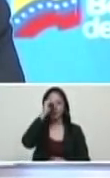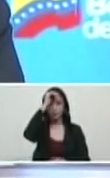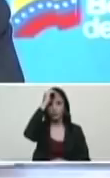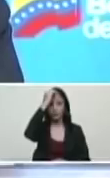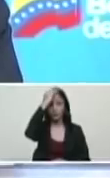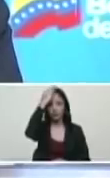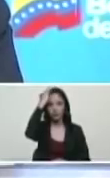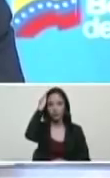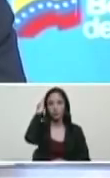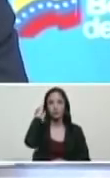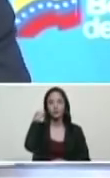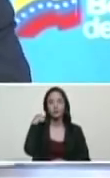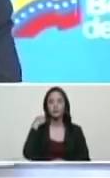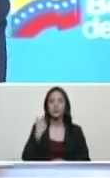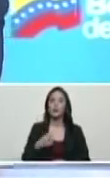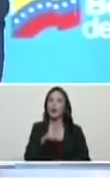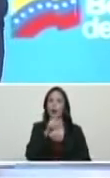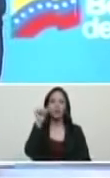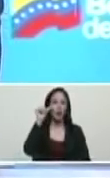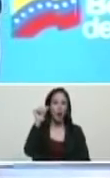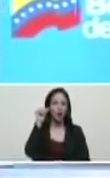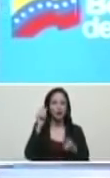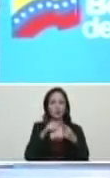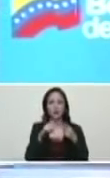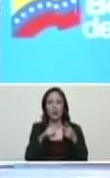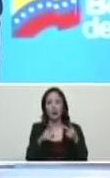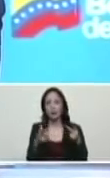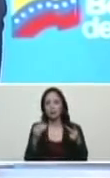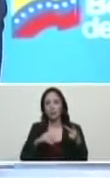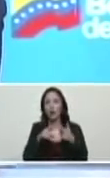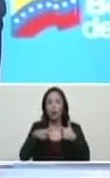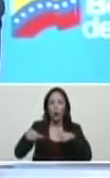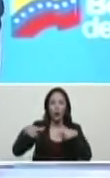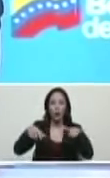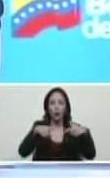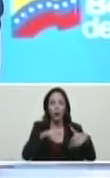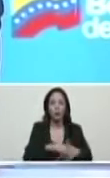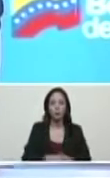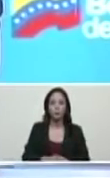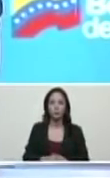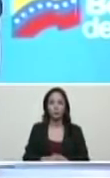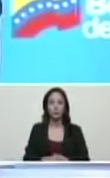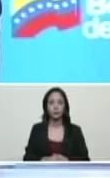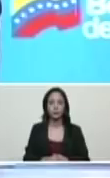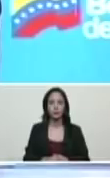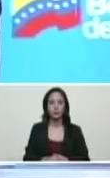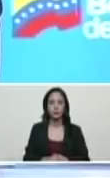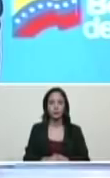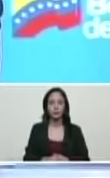de varios lugares del mundo, de Asia, del mundo árabe,